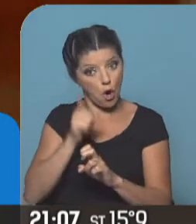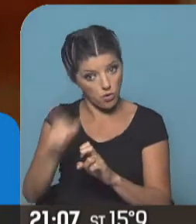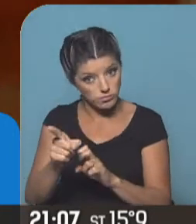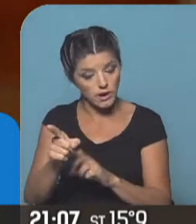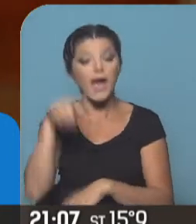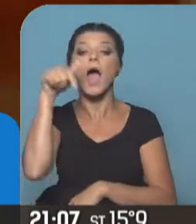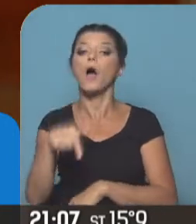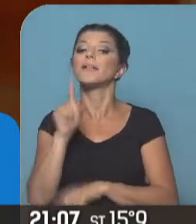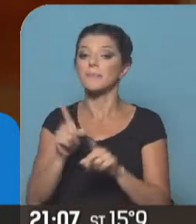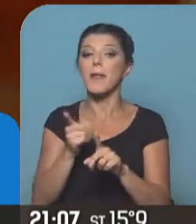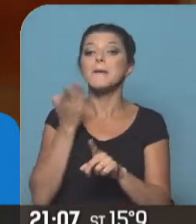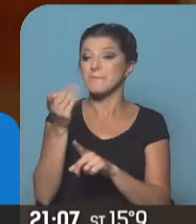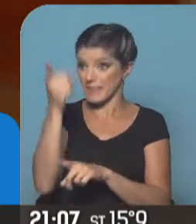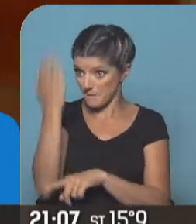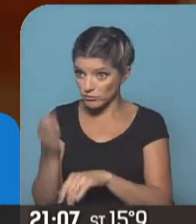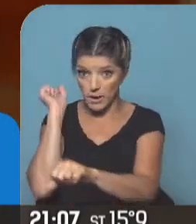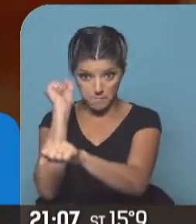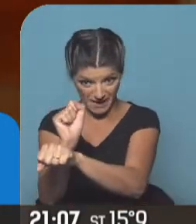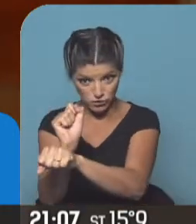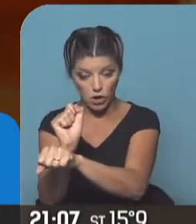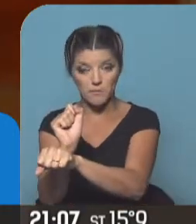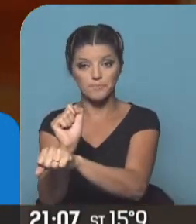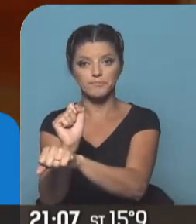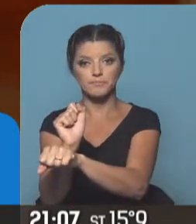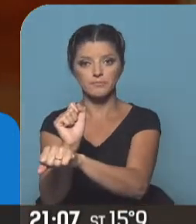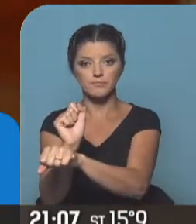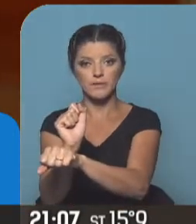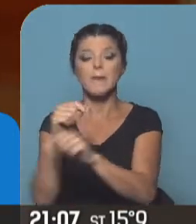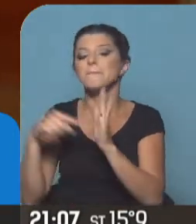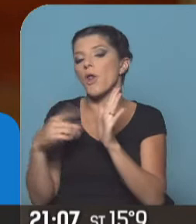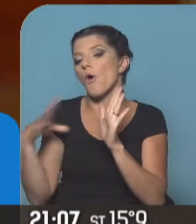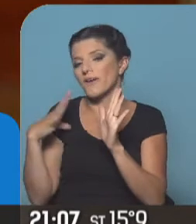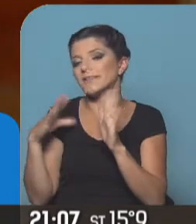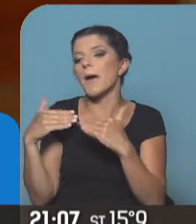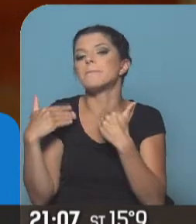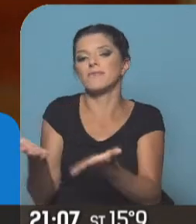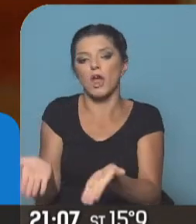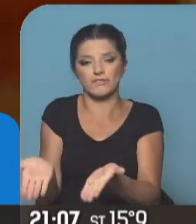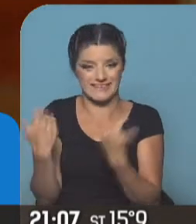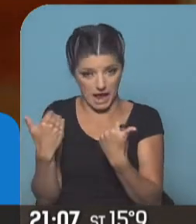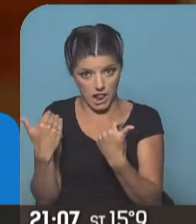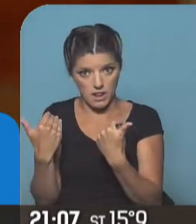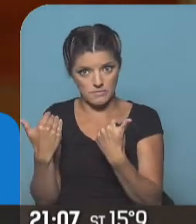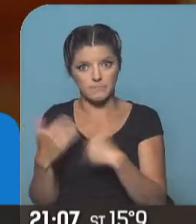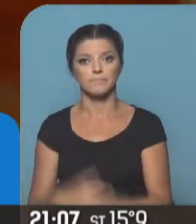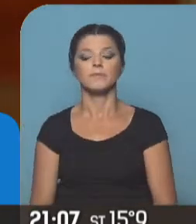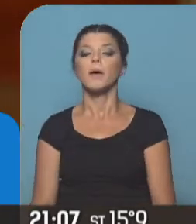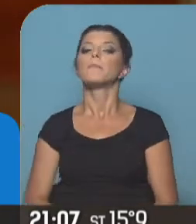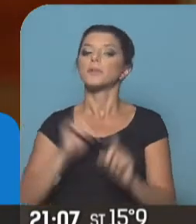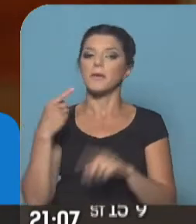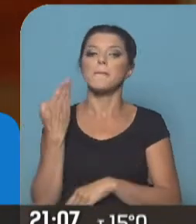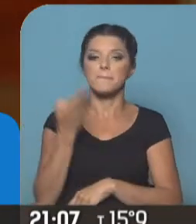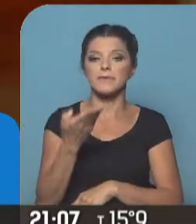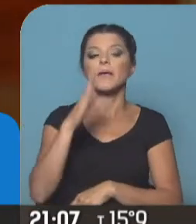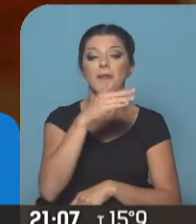y prisión preventiva tanto para Debido, que por los fueros no se puede hacer efectiva, como así también, en este caso, así para